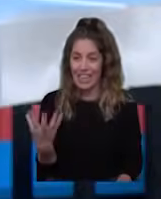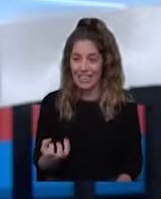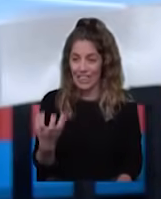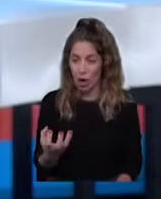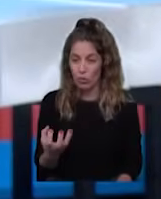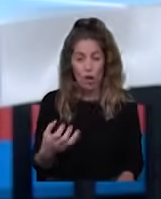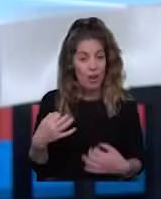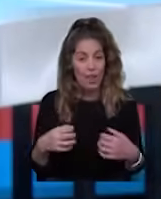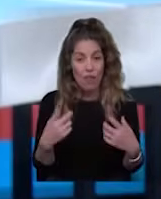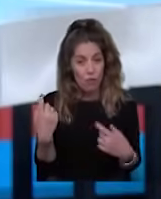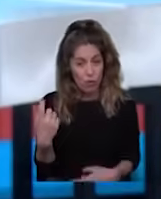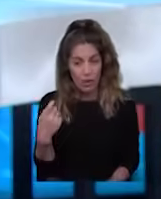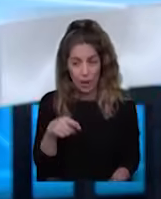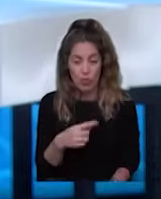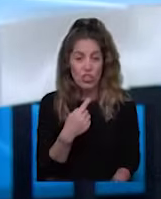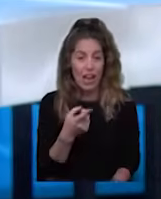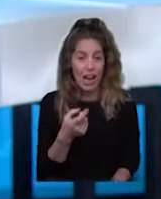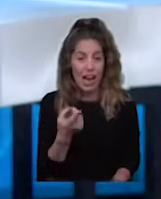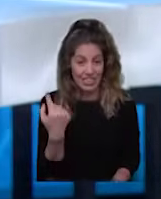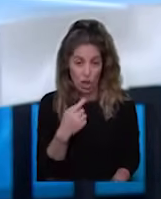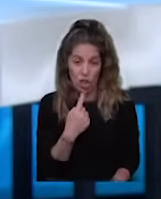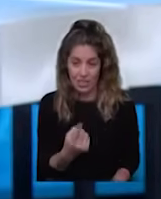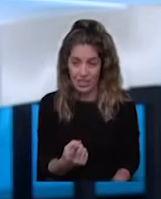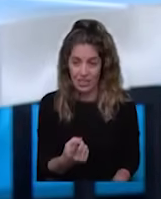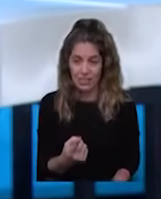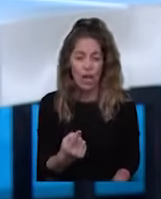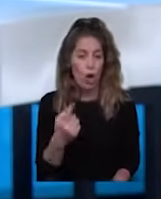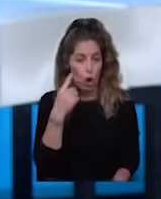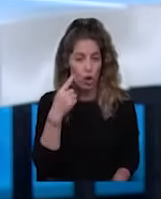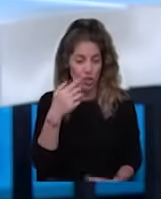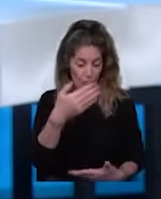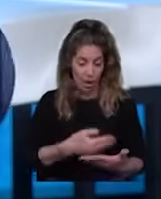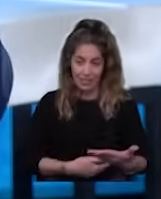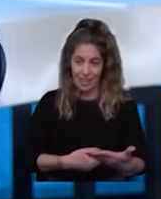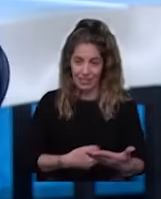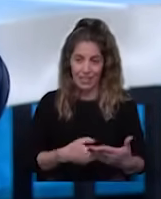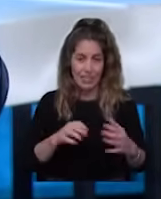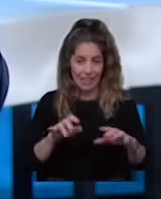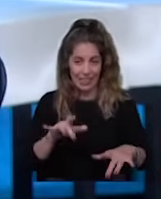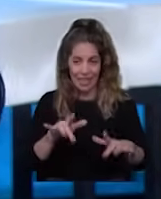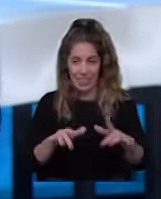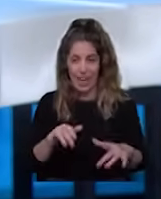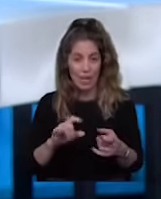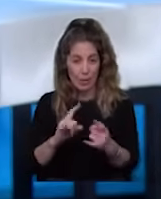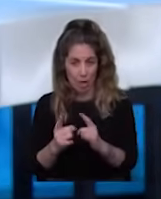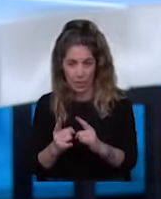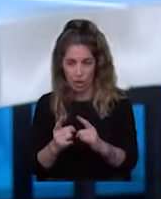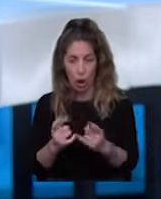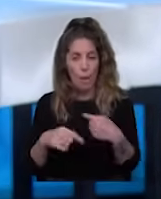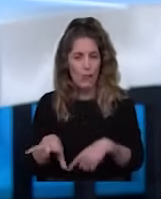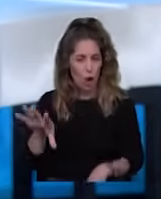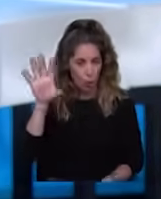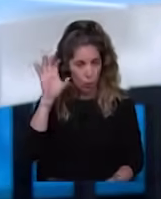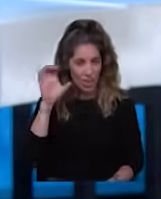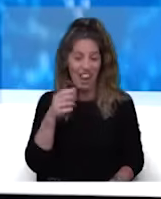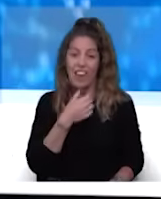verdad muy fuerte vos aer lo comentabas también conocíamos las actas que se leyan en su momento en el parlamento pero escuch